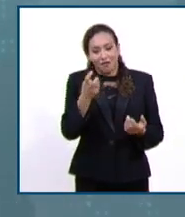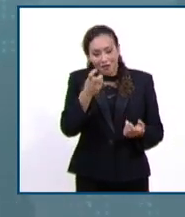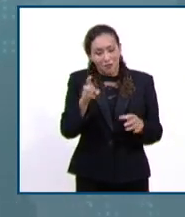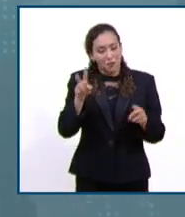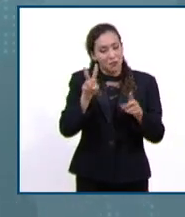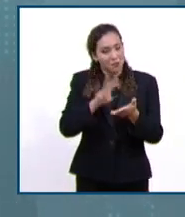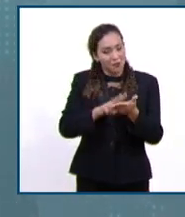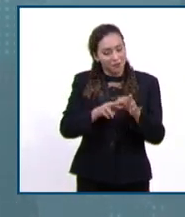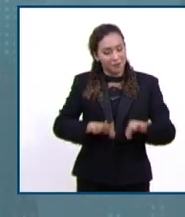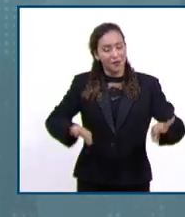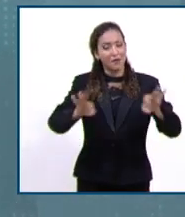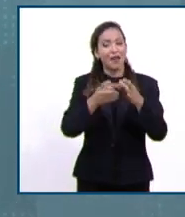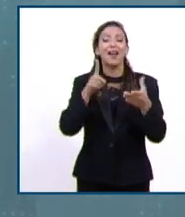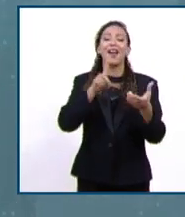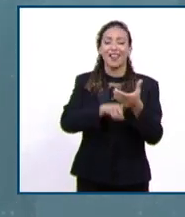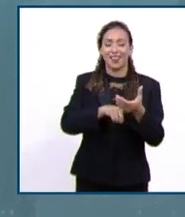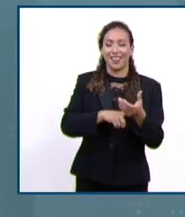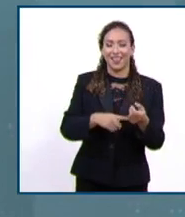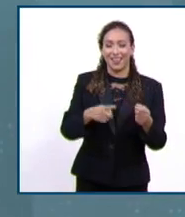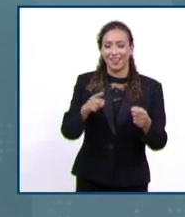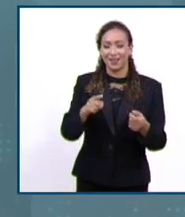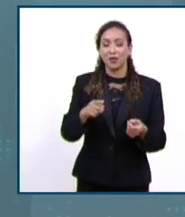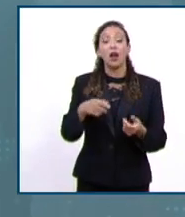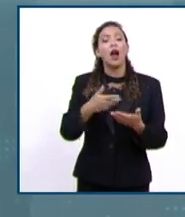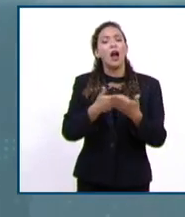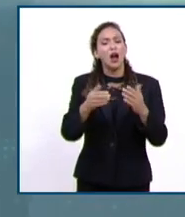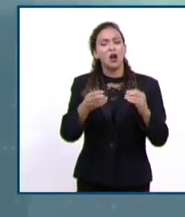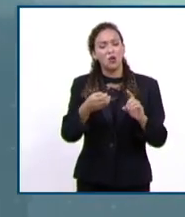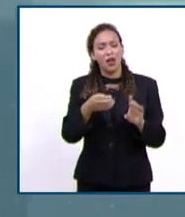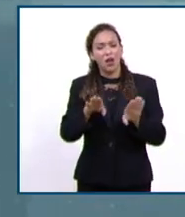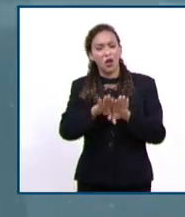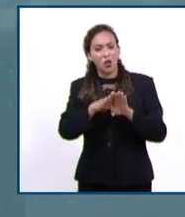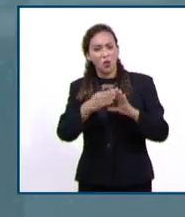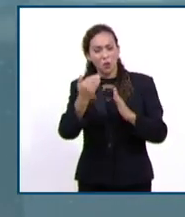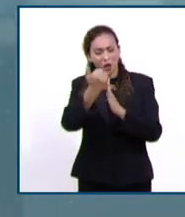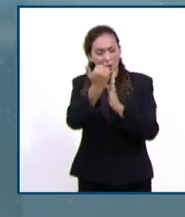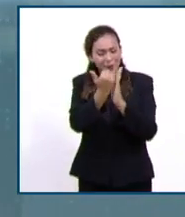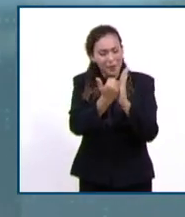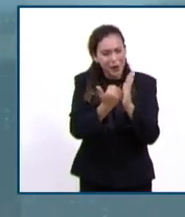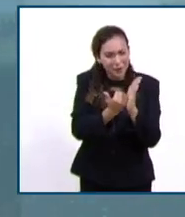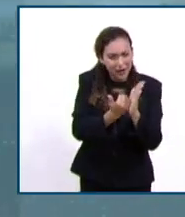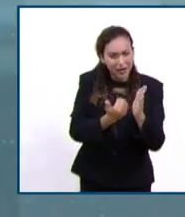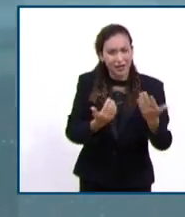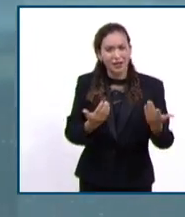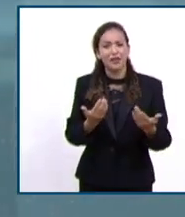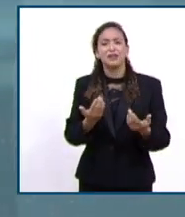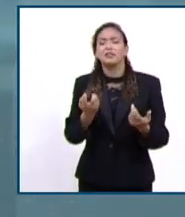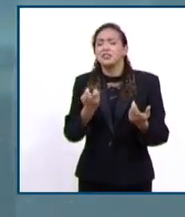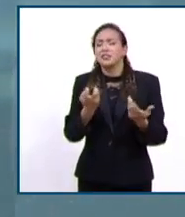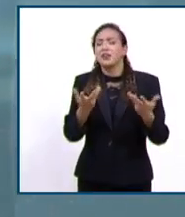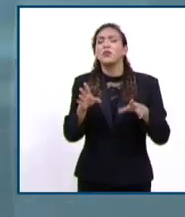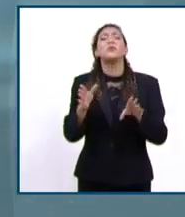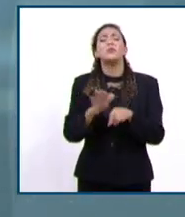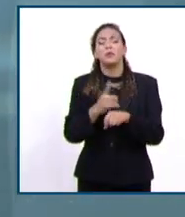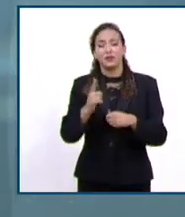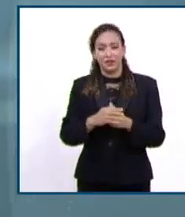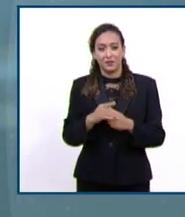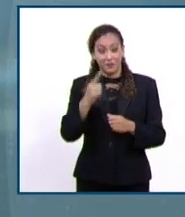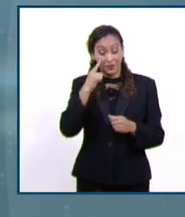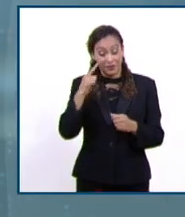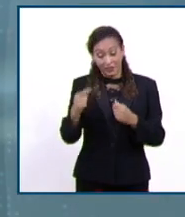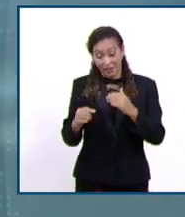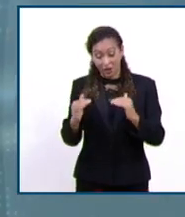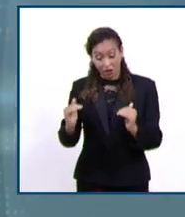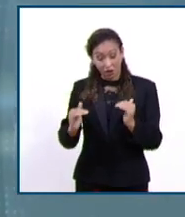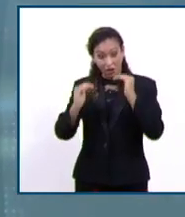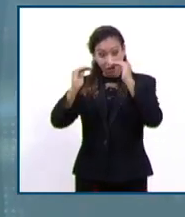mexicano. Y el orden jurídico parcial que tenemos se da porque lo supremo es